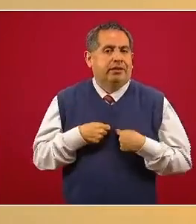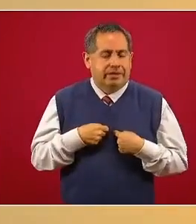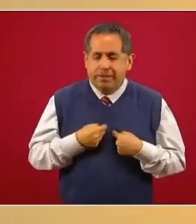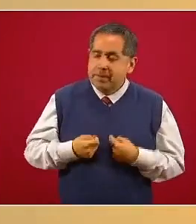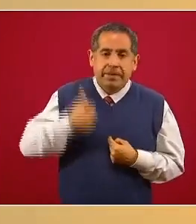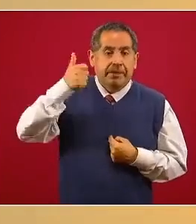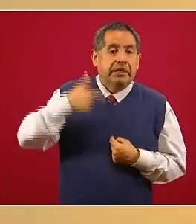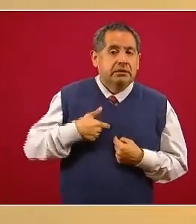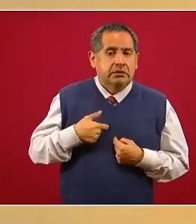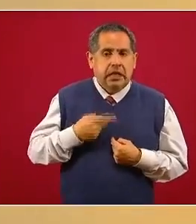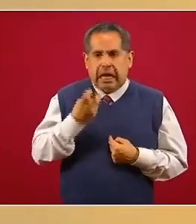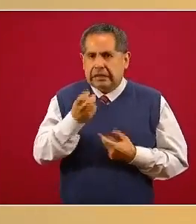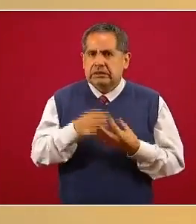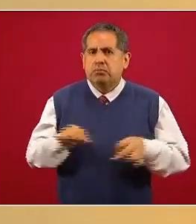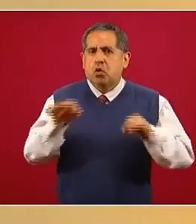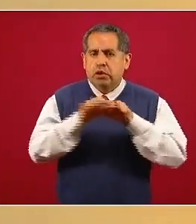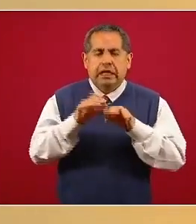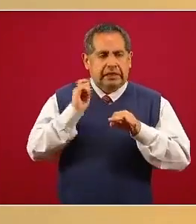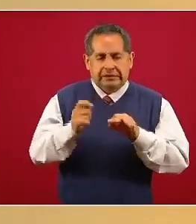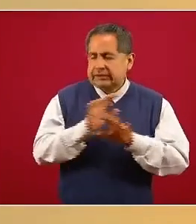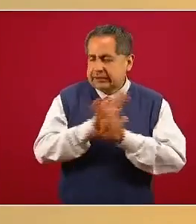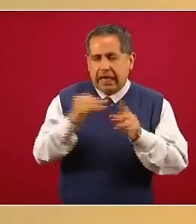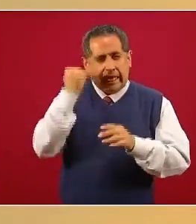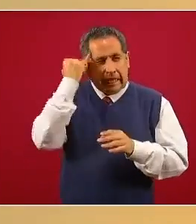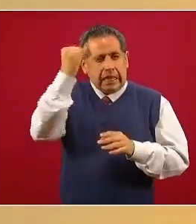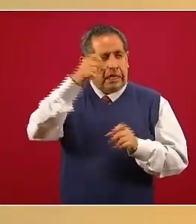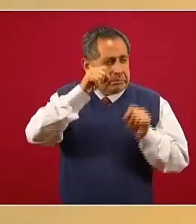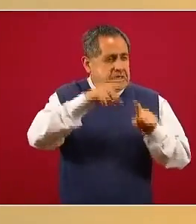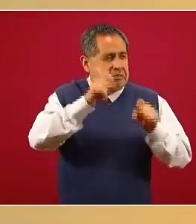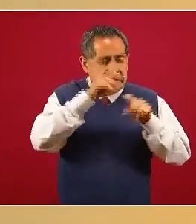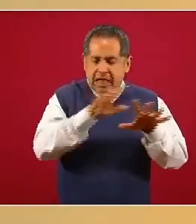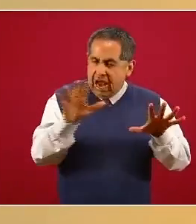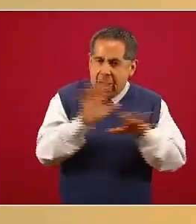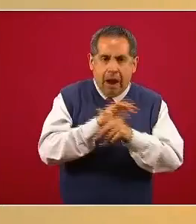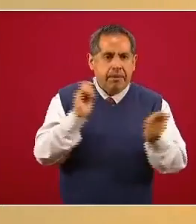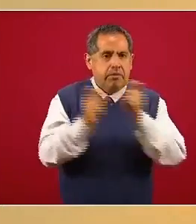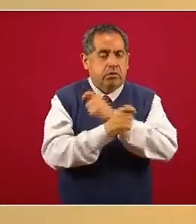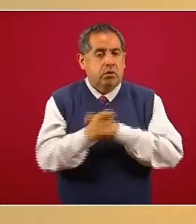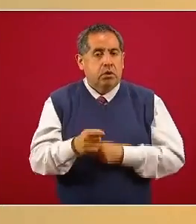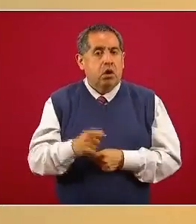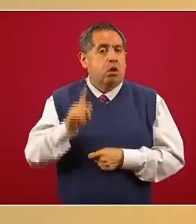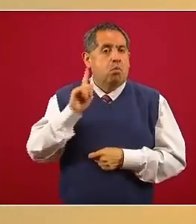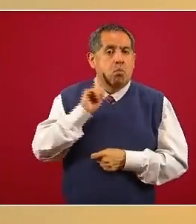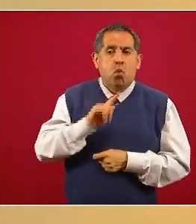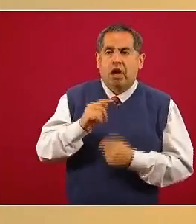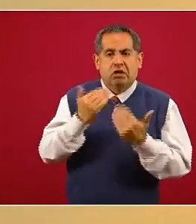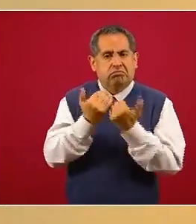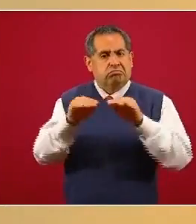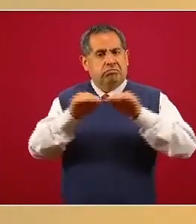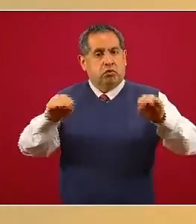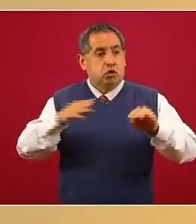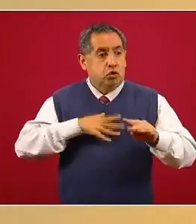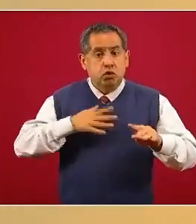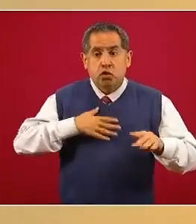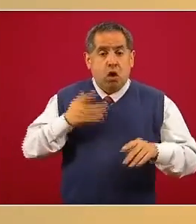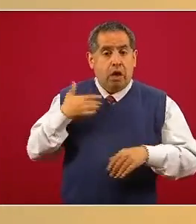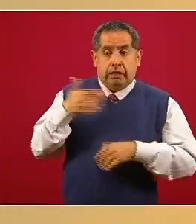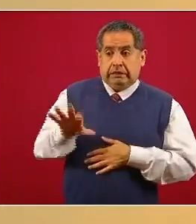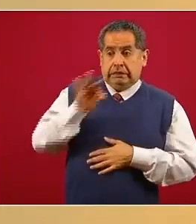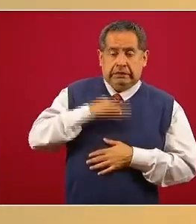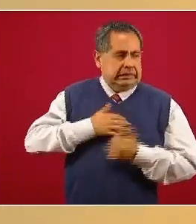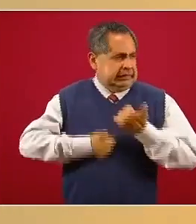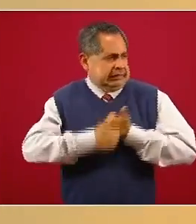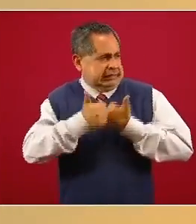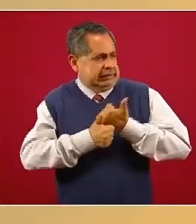nos habla de que hay cambios en los paradigmas, hay mayor equidad de género. Yo competí contra varios hombres y